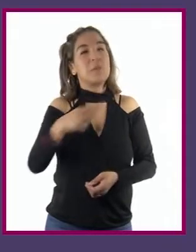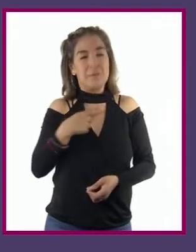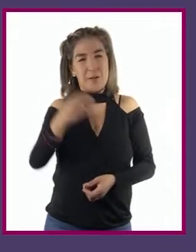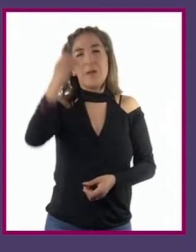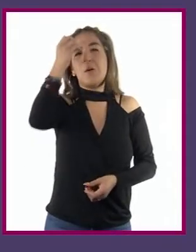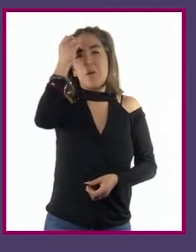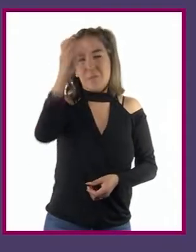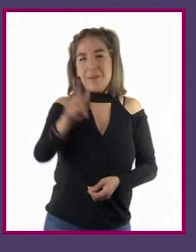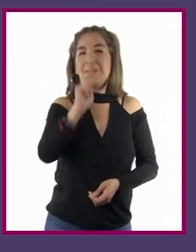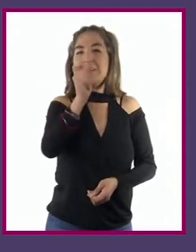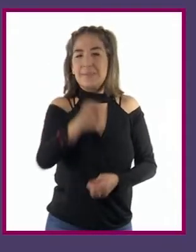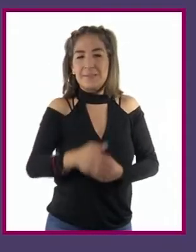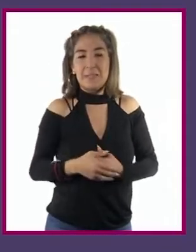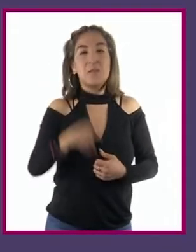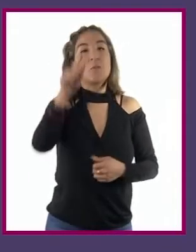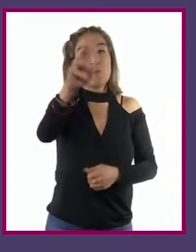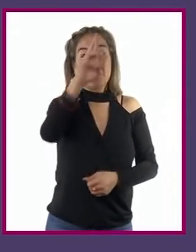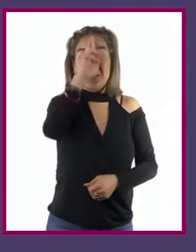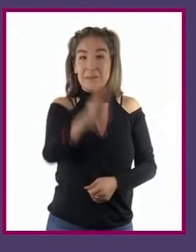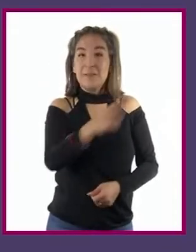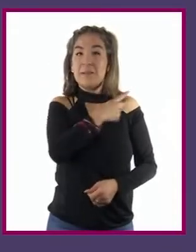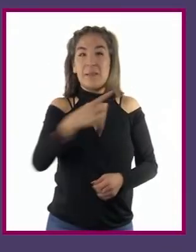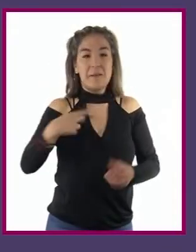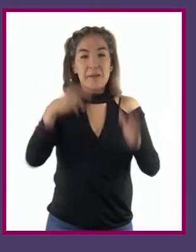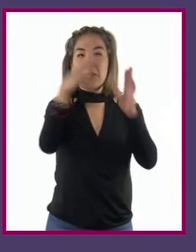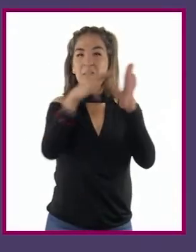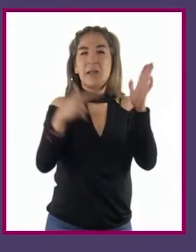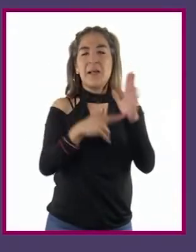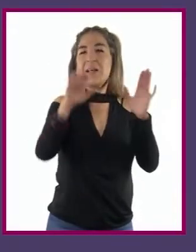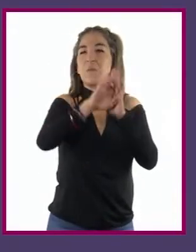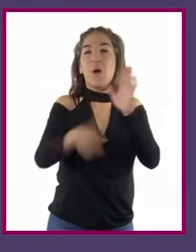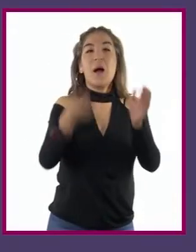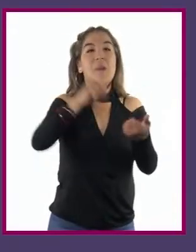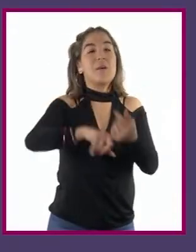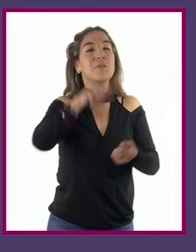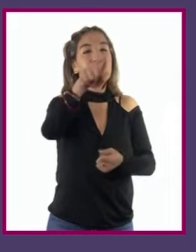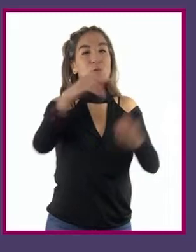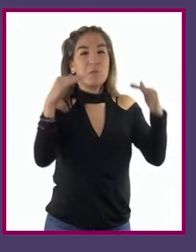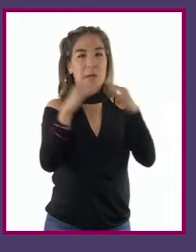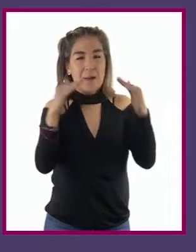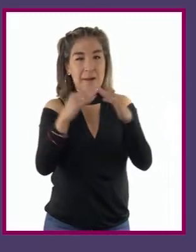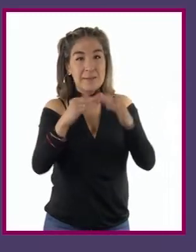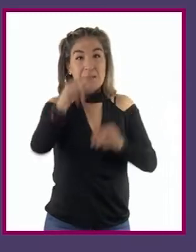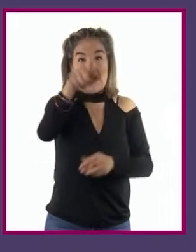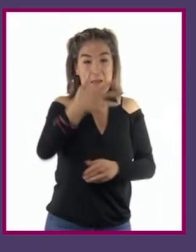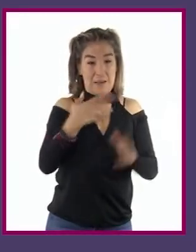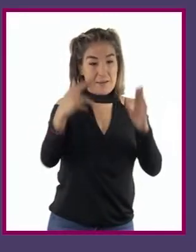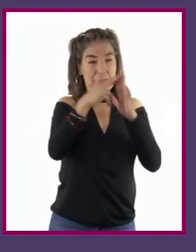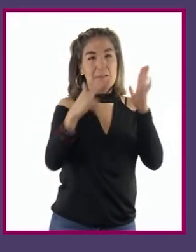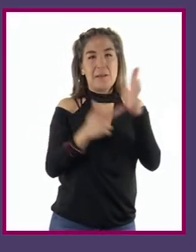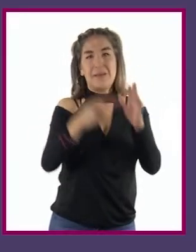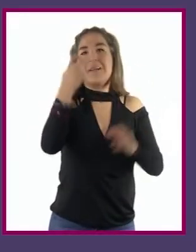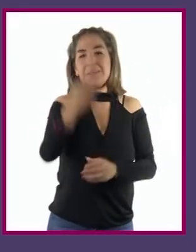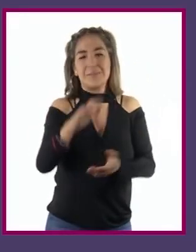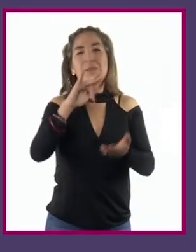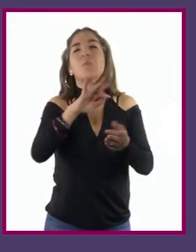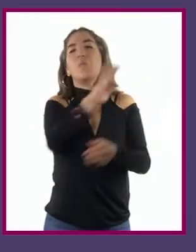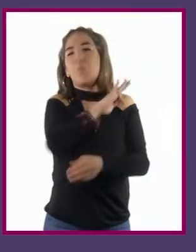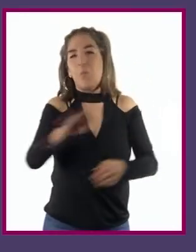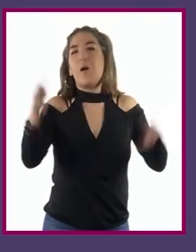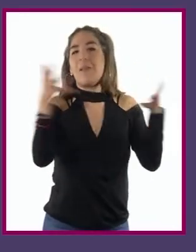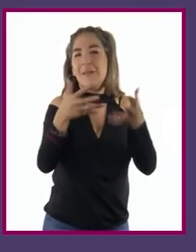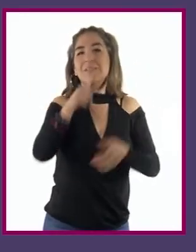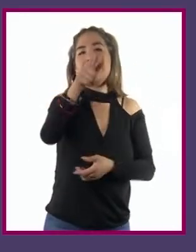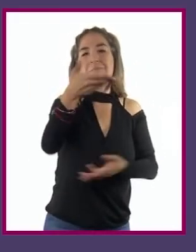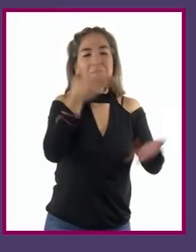también respetar las reglas no escritas, como las que hay en tu casa, pues gracias a ellas es posible que